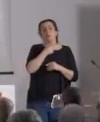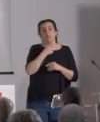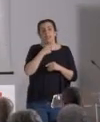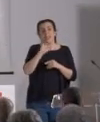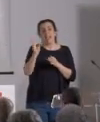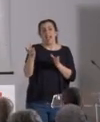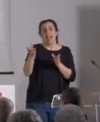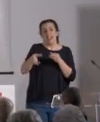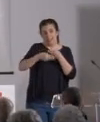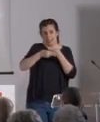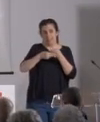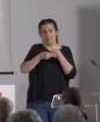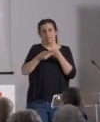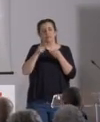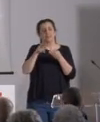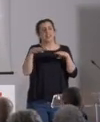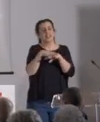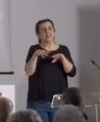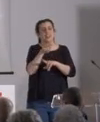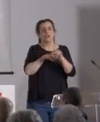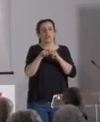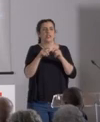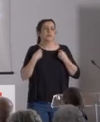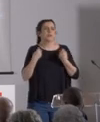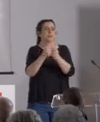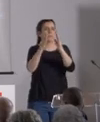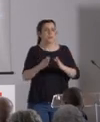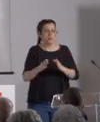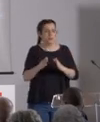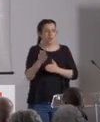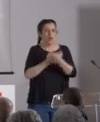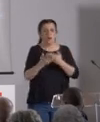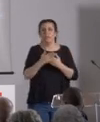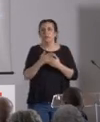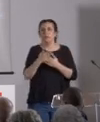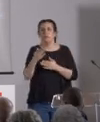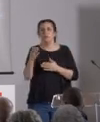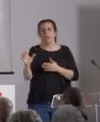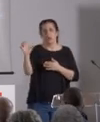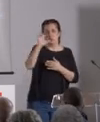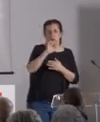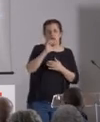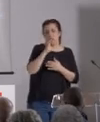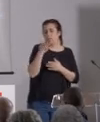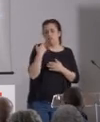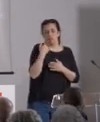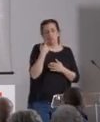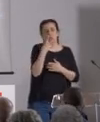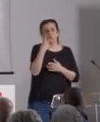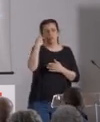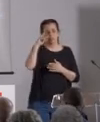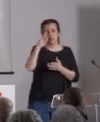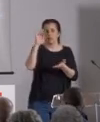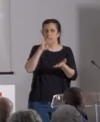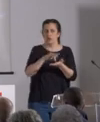de la red de ciudades y regiones por la vivienda colaborativa, esta red europea en la que nos acabamos de integrar, dos de las ciudades